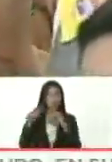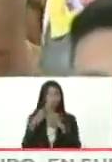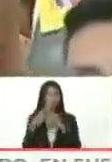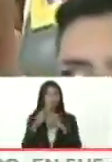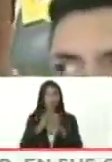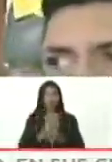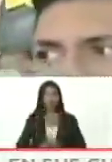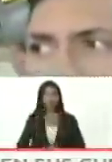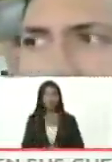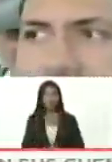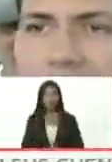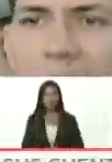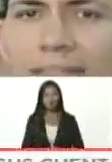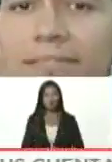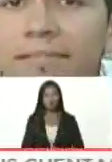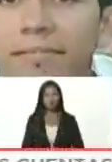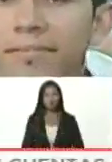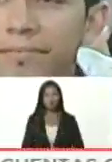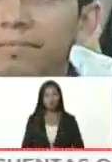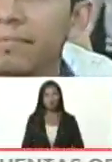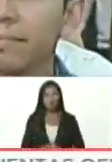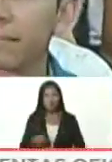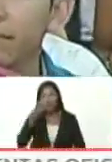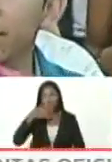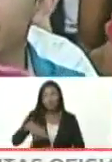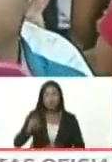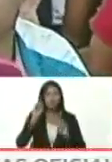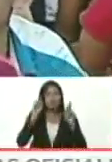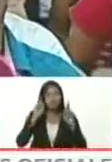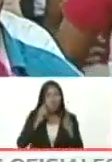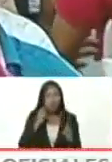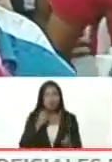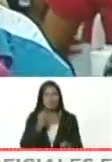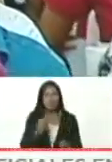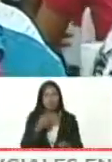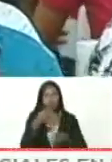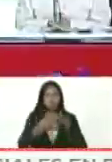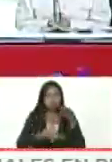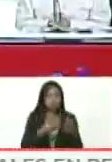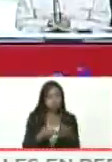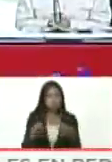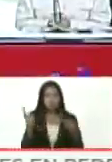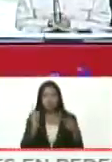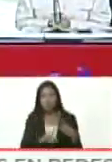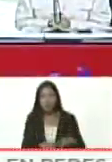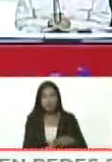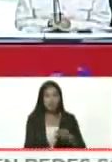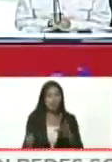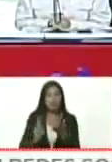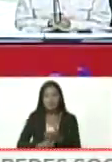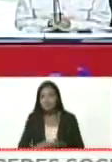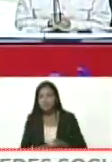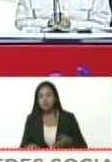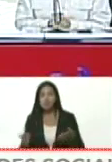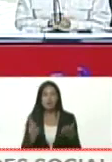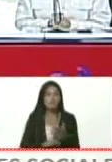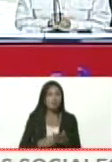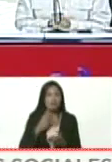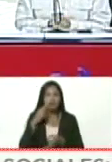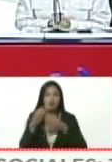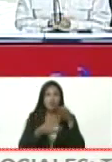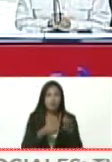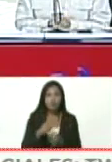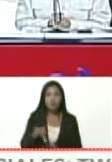Jamás. Y ya el pueblo se lo enseñó una vez, dos veces, tres veces, para